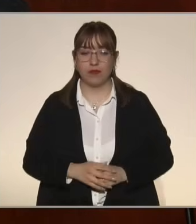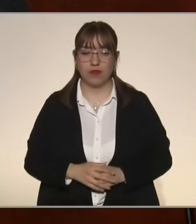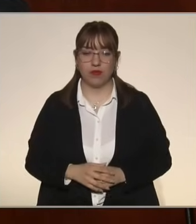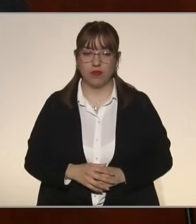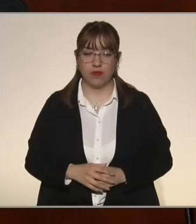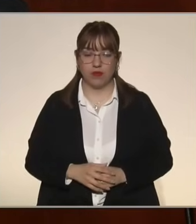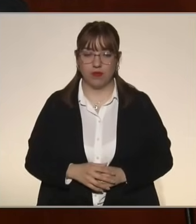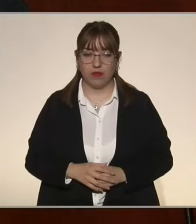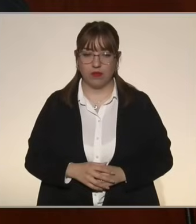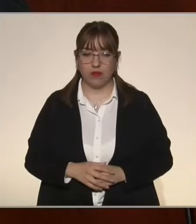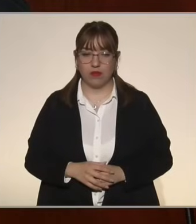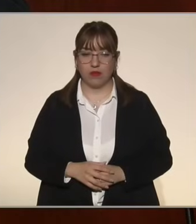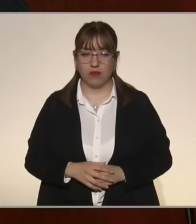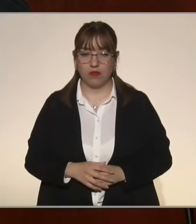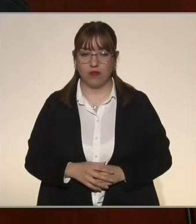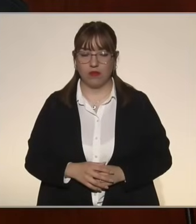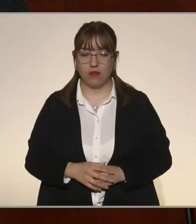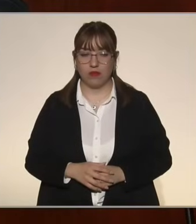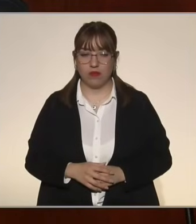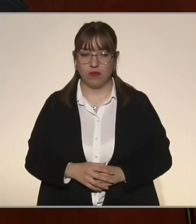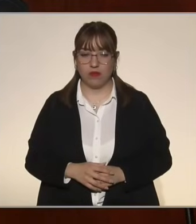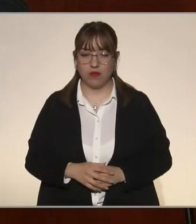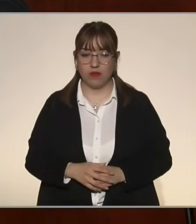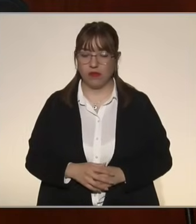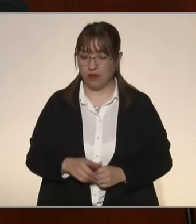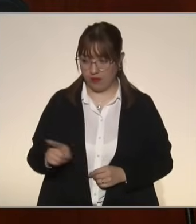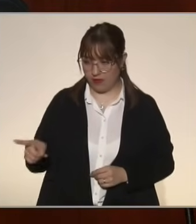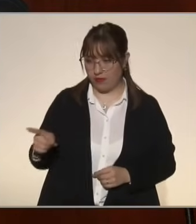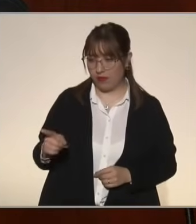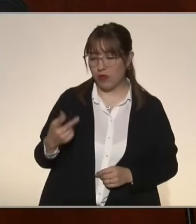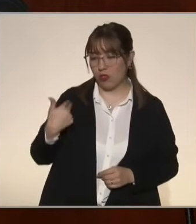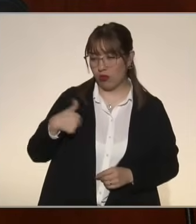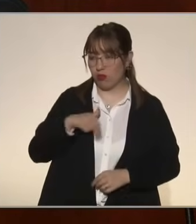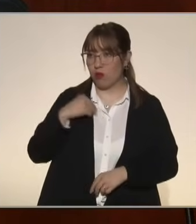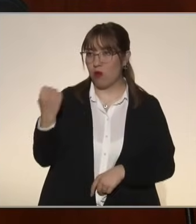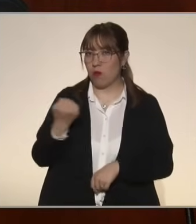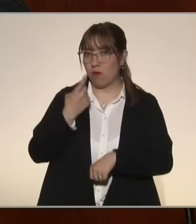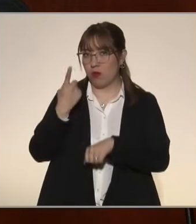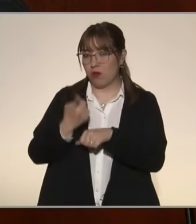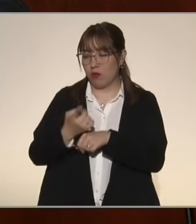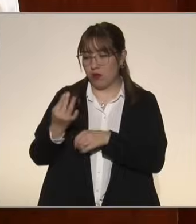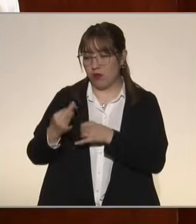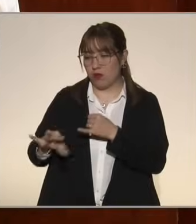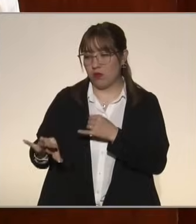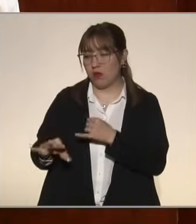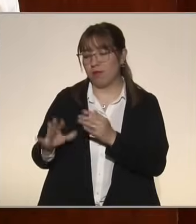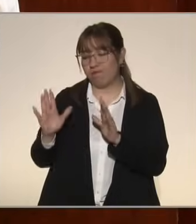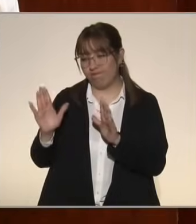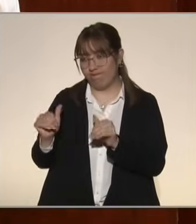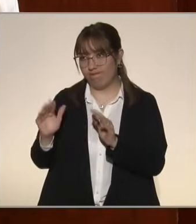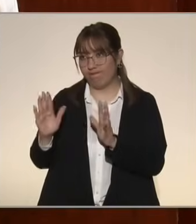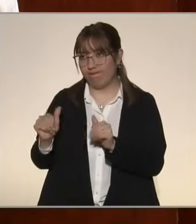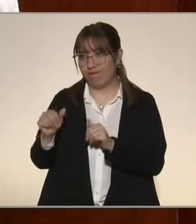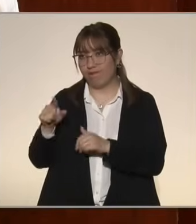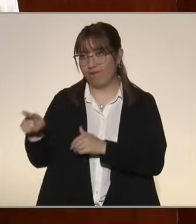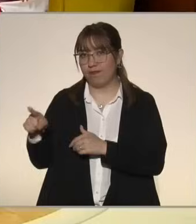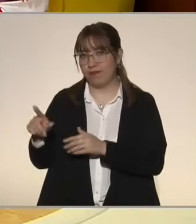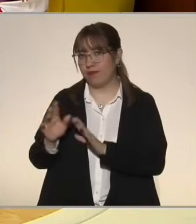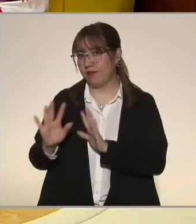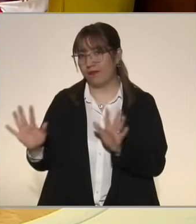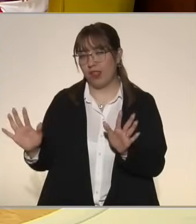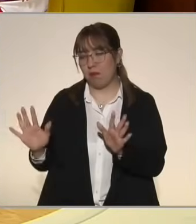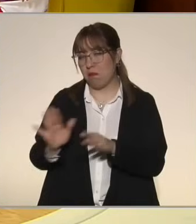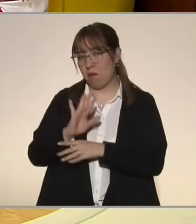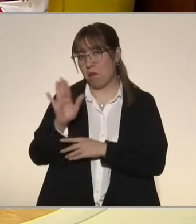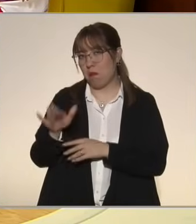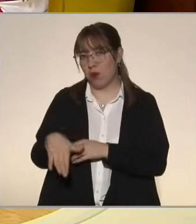ayudan mucho también, porque dices, tuvimos la oportunidad de despedirnos, que eso es una forma de dar gracias por haberse despedido, ¿no? Y